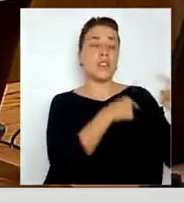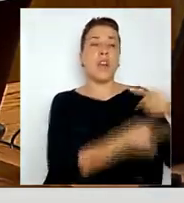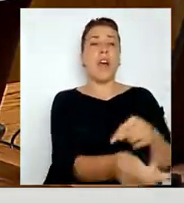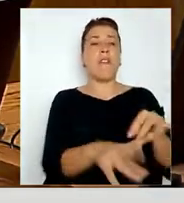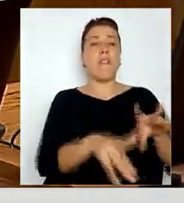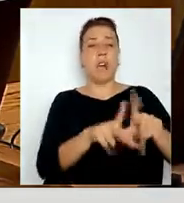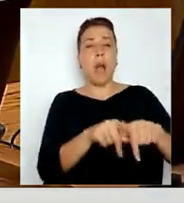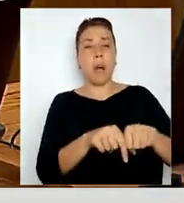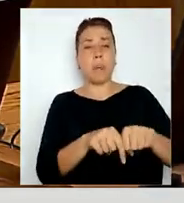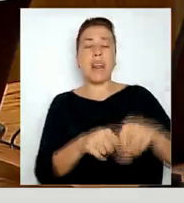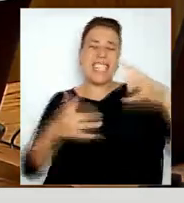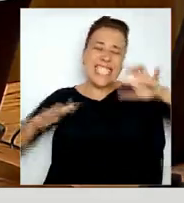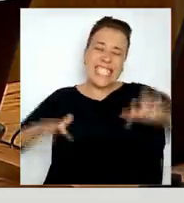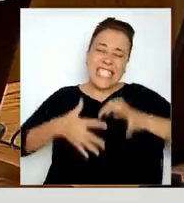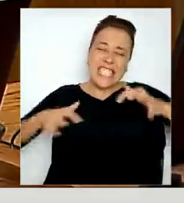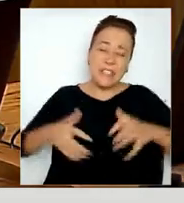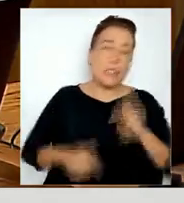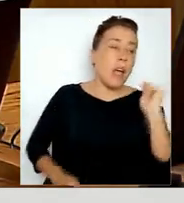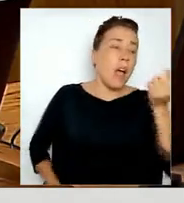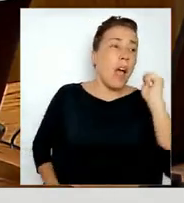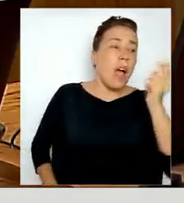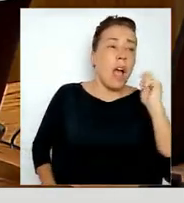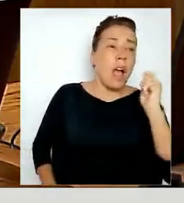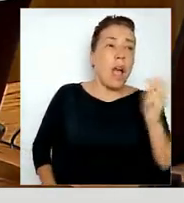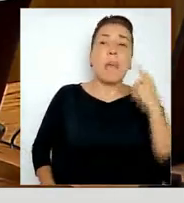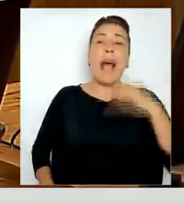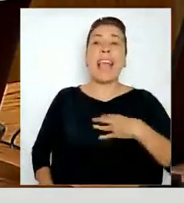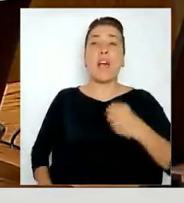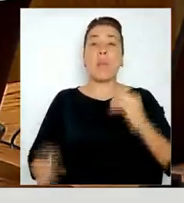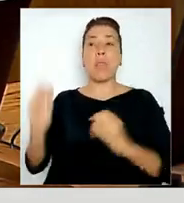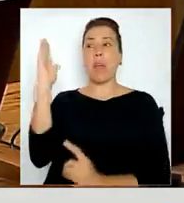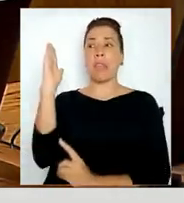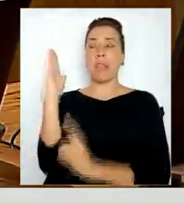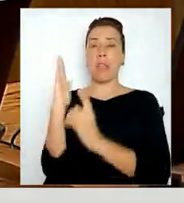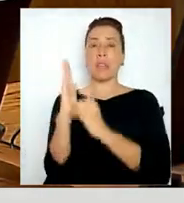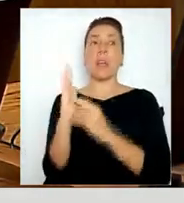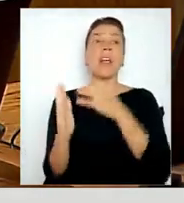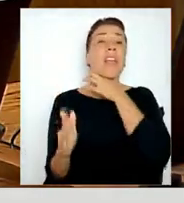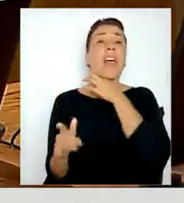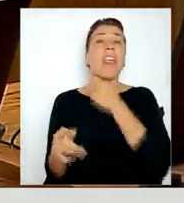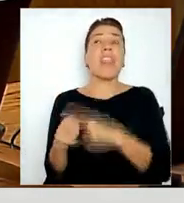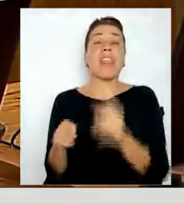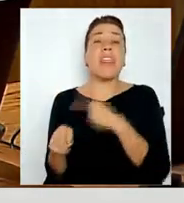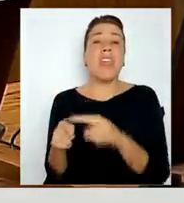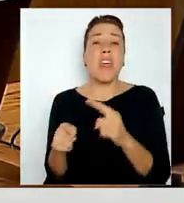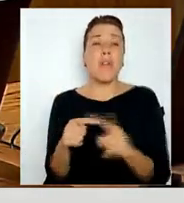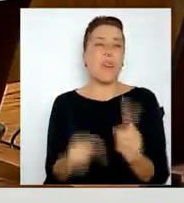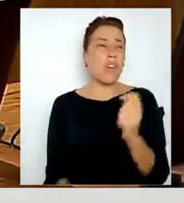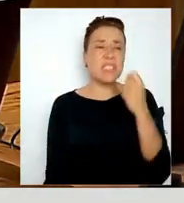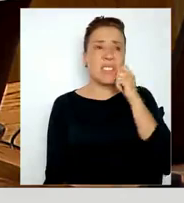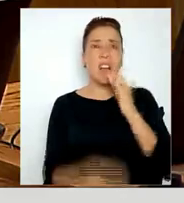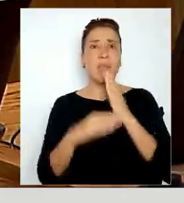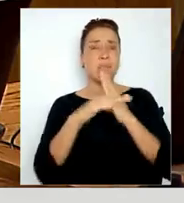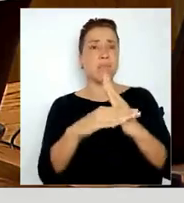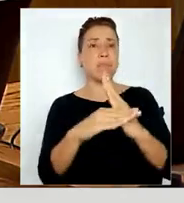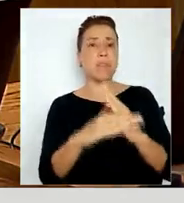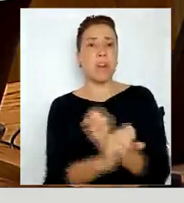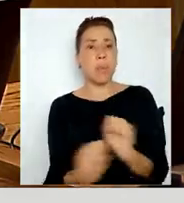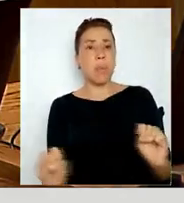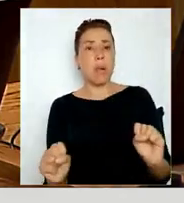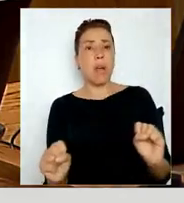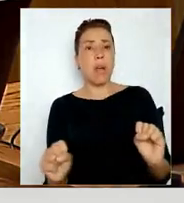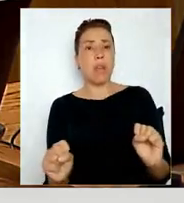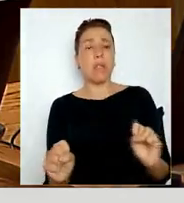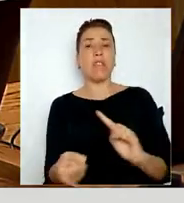esfuerzan porque sus hijos salgan adelante y tener una deuda no debe ser impedimento para ser profesional en